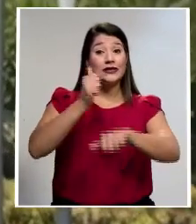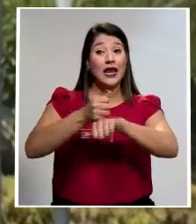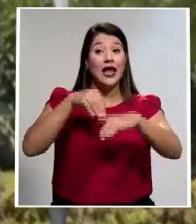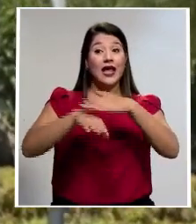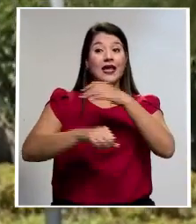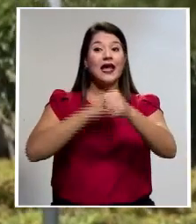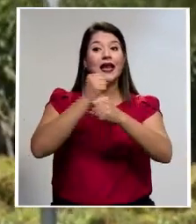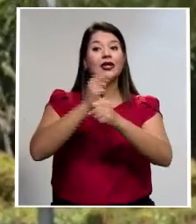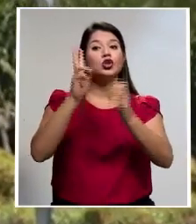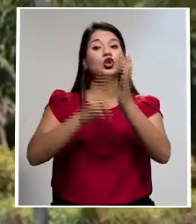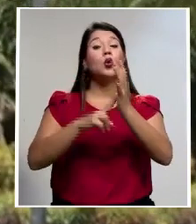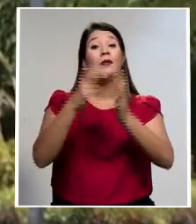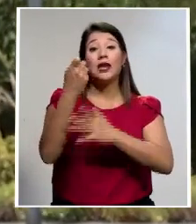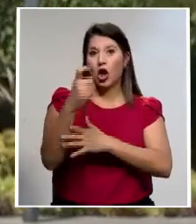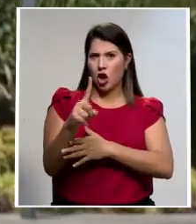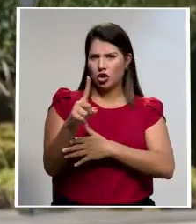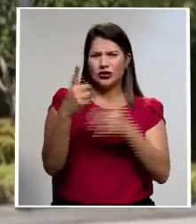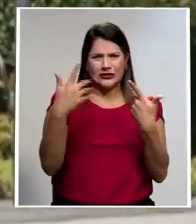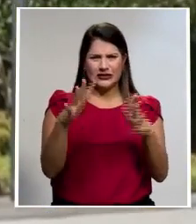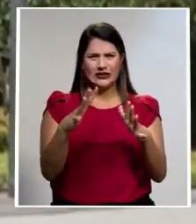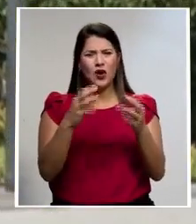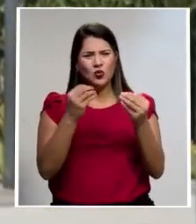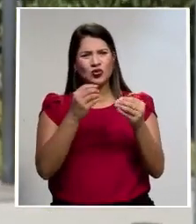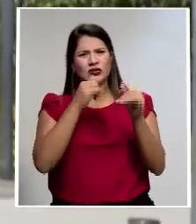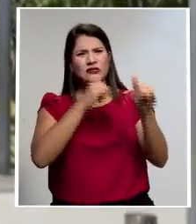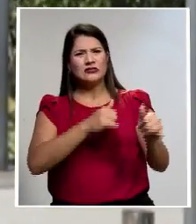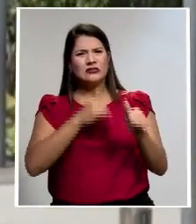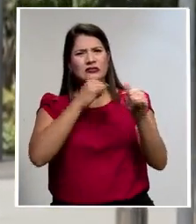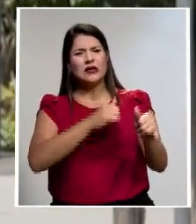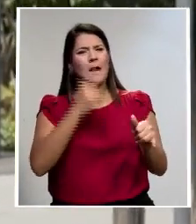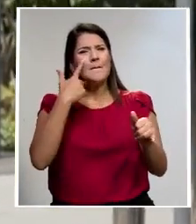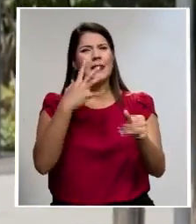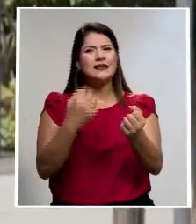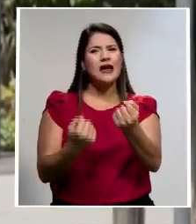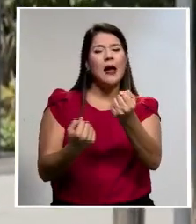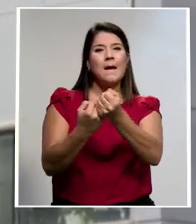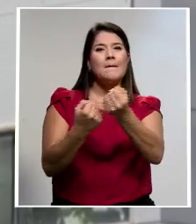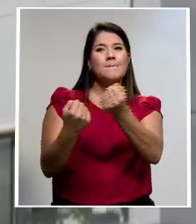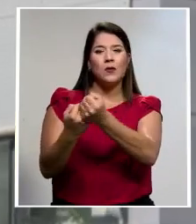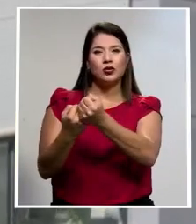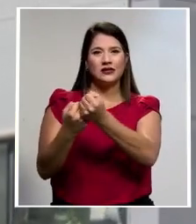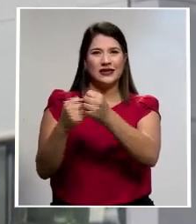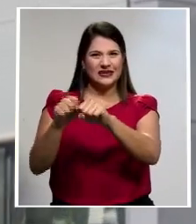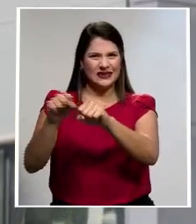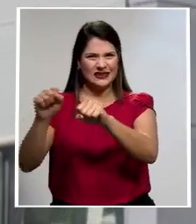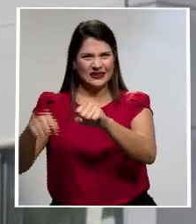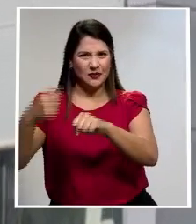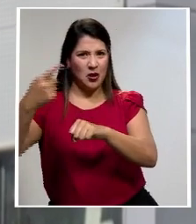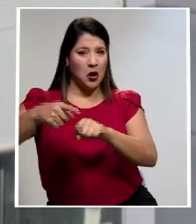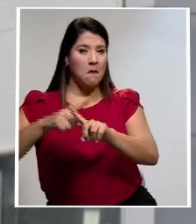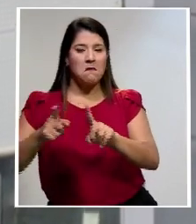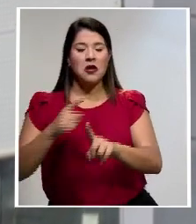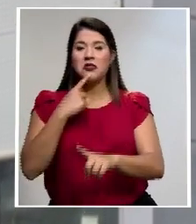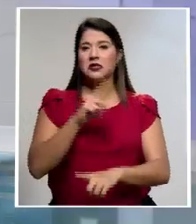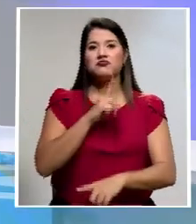2011, ha recibido múltiples acusaciones de colaborar con regímenes autoritarios, pero siempre las ha negado.